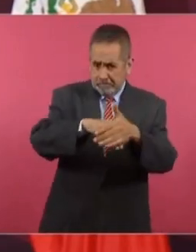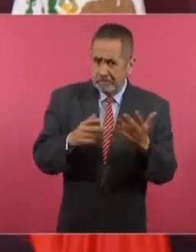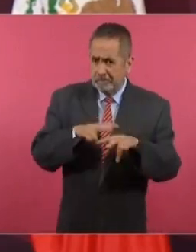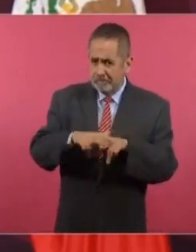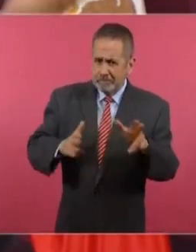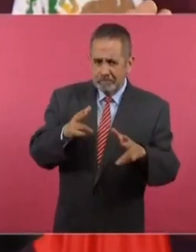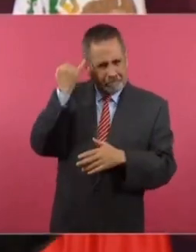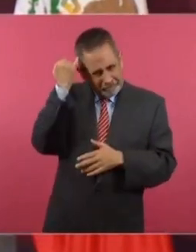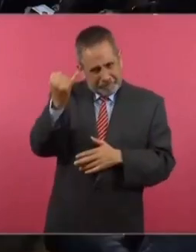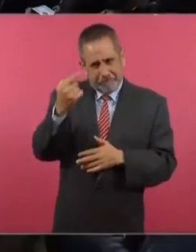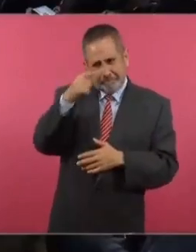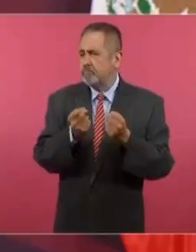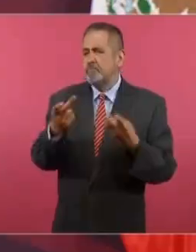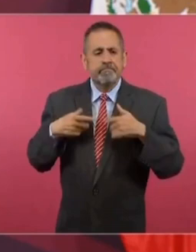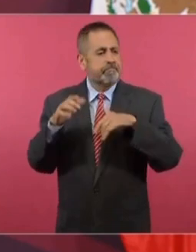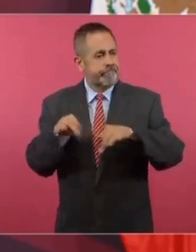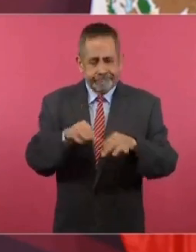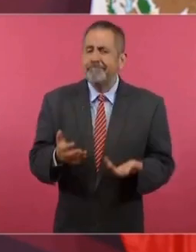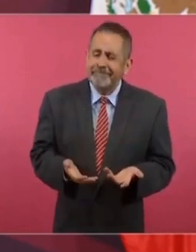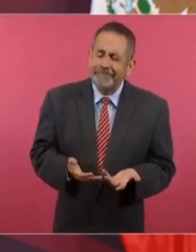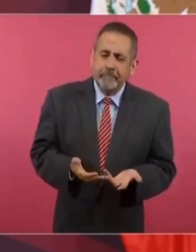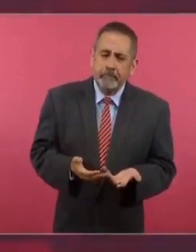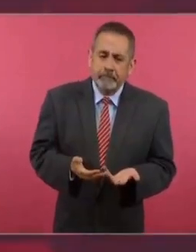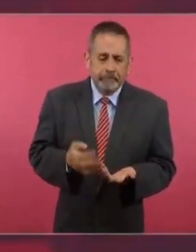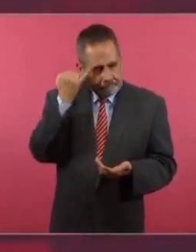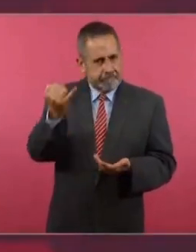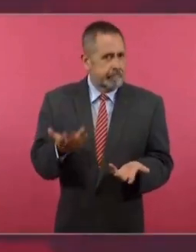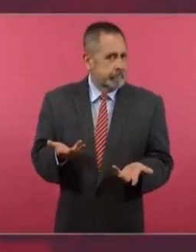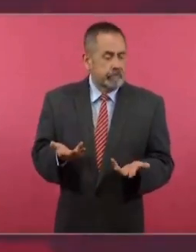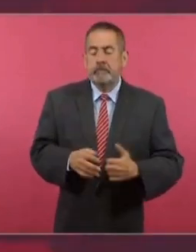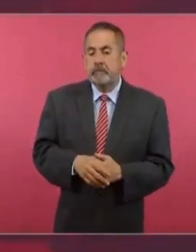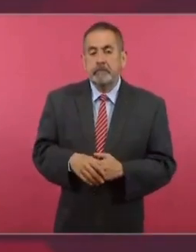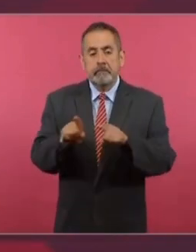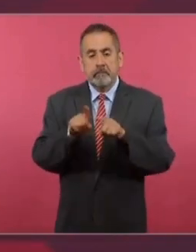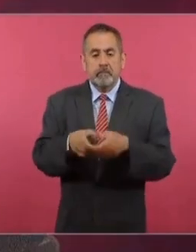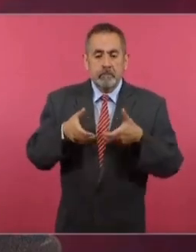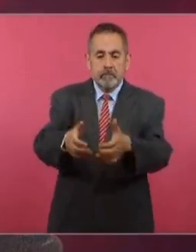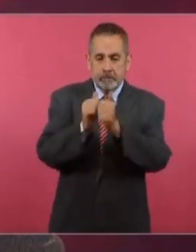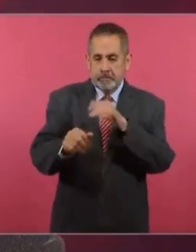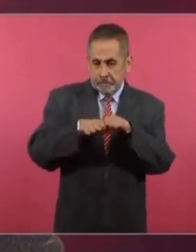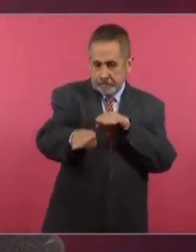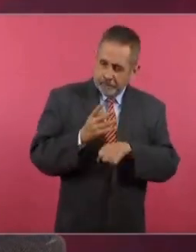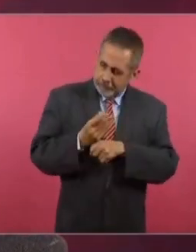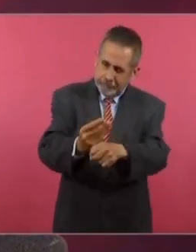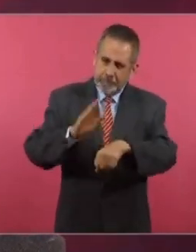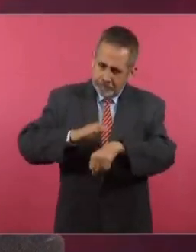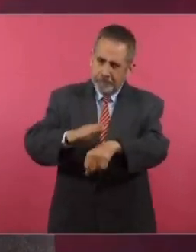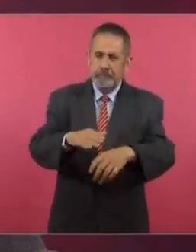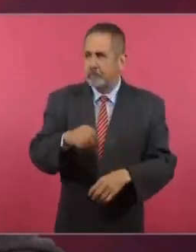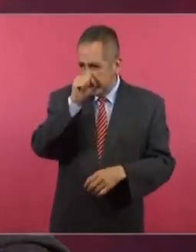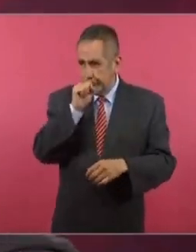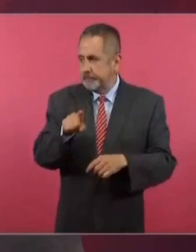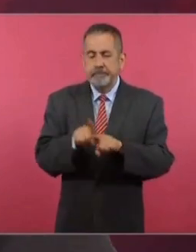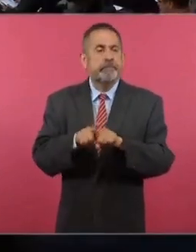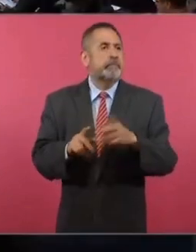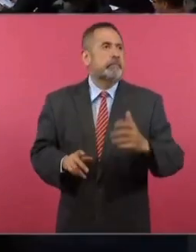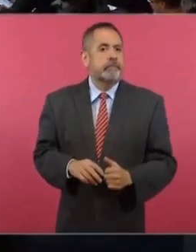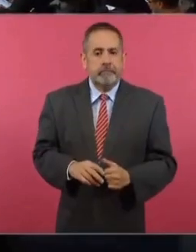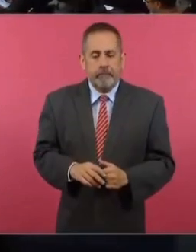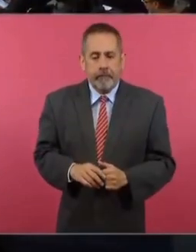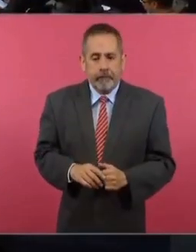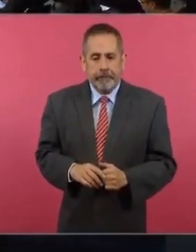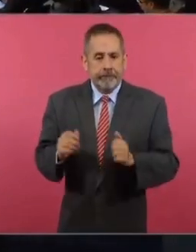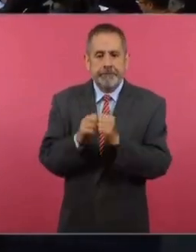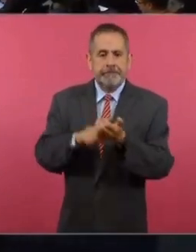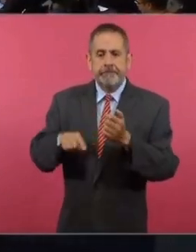estoy hablando de los trenes lo mismo en el caso de carreteras lo mismo lo que tiene que ver